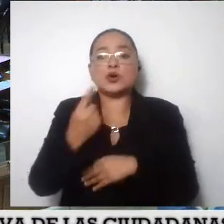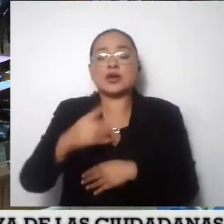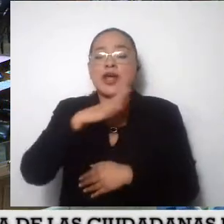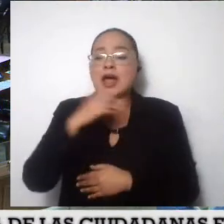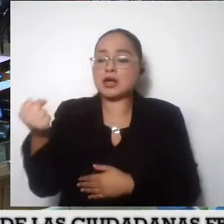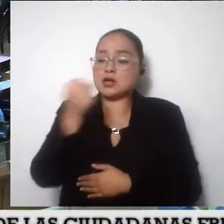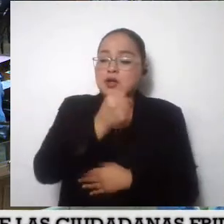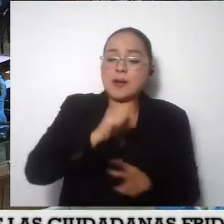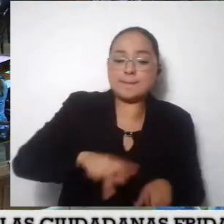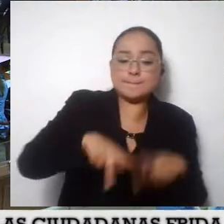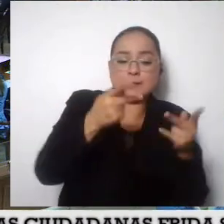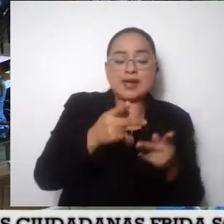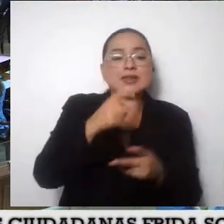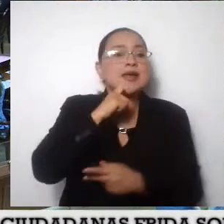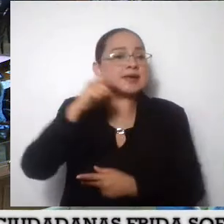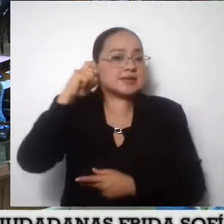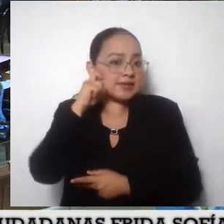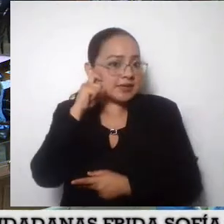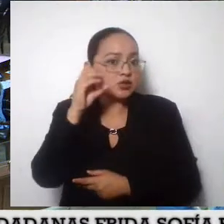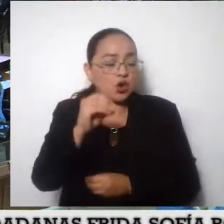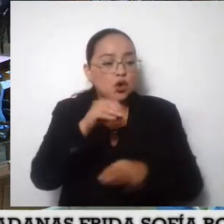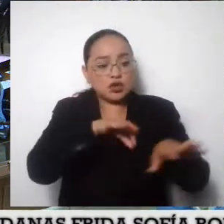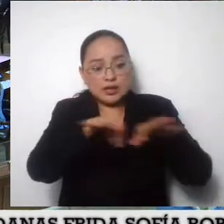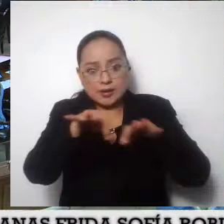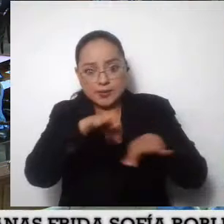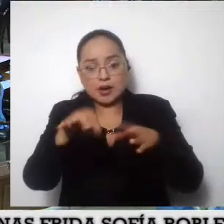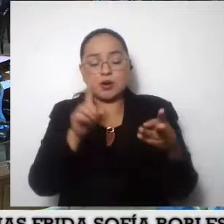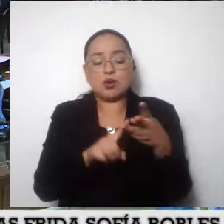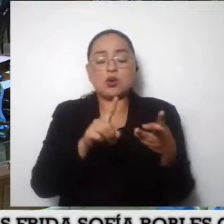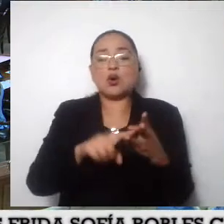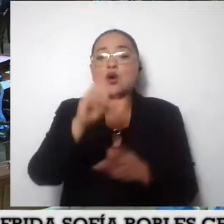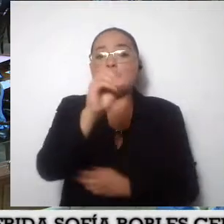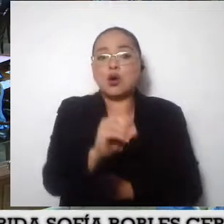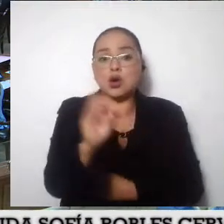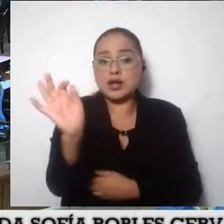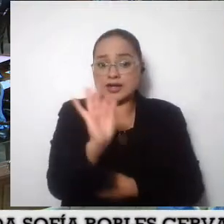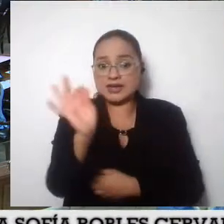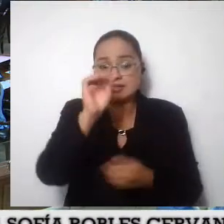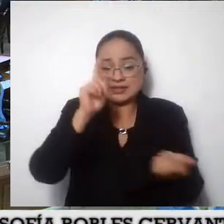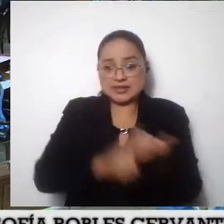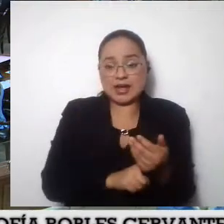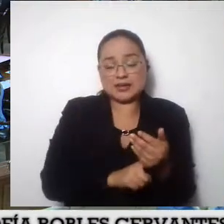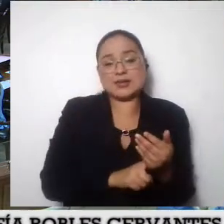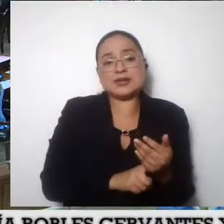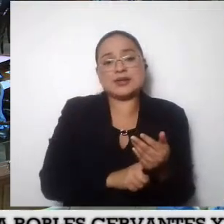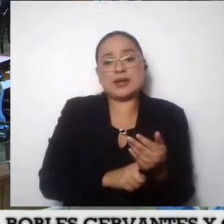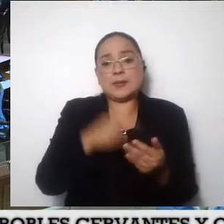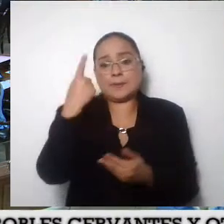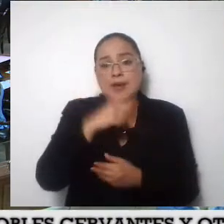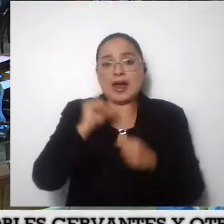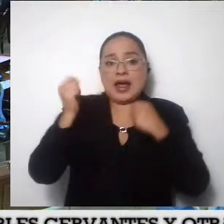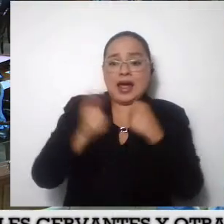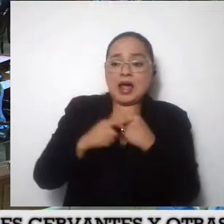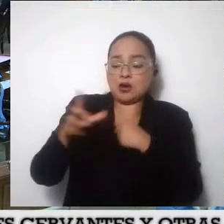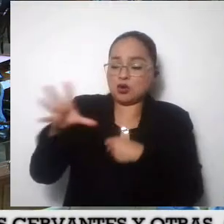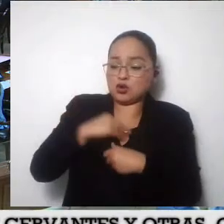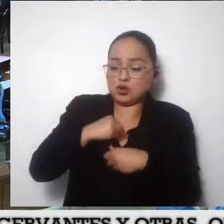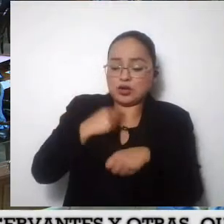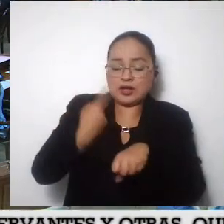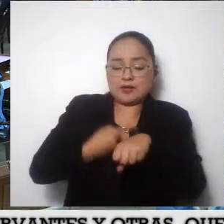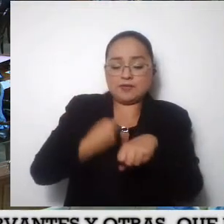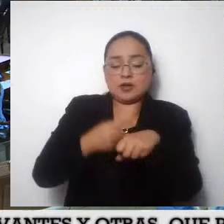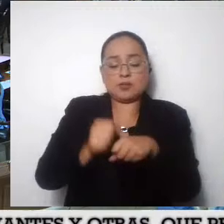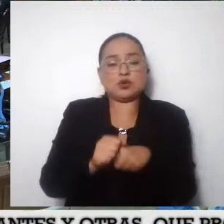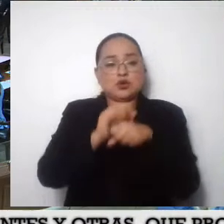personas con fines de explotación sexual o laboral y por supuesto el riesgo de contraer COVID-19.